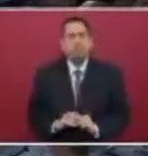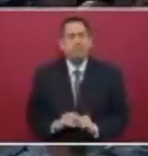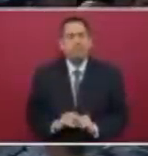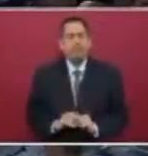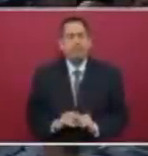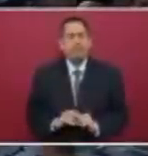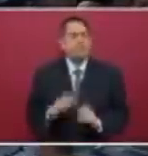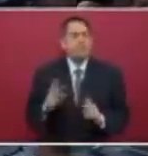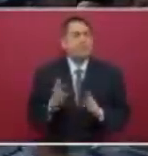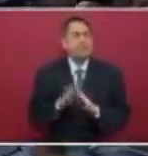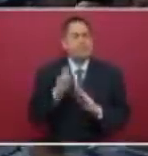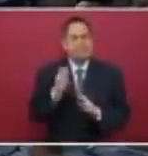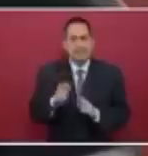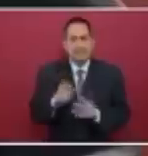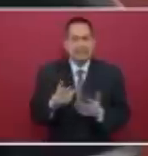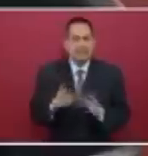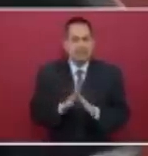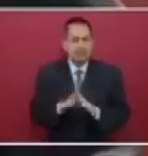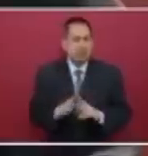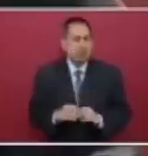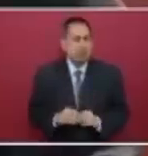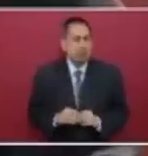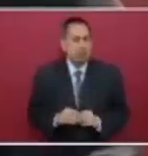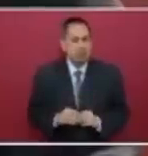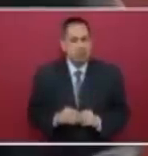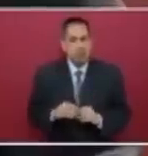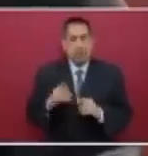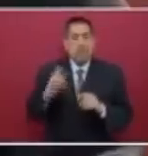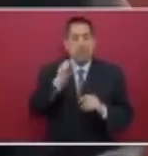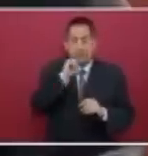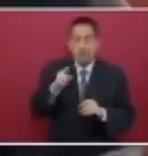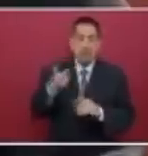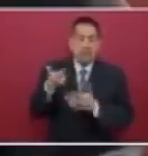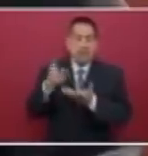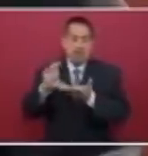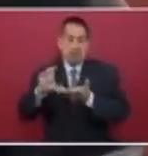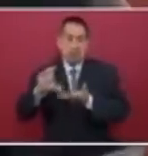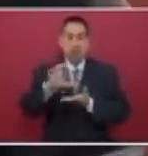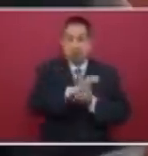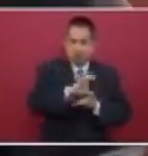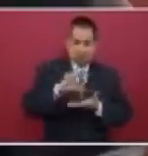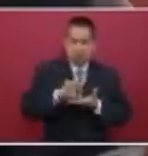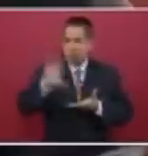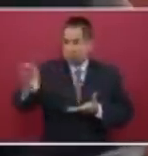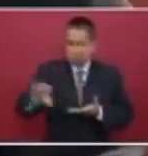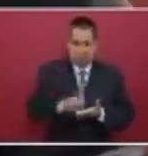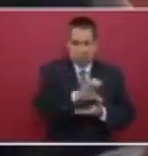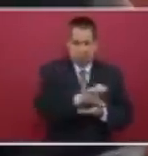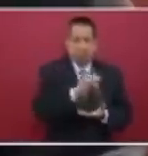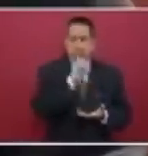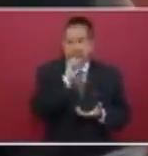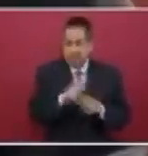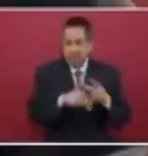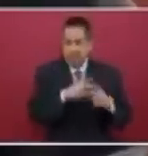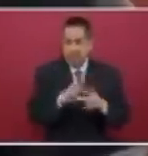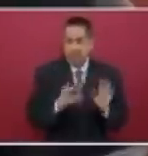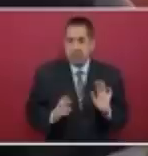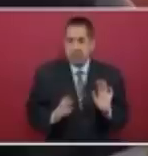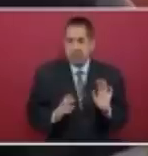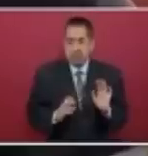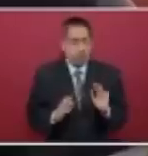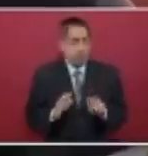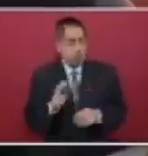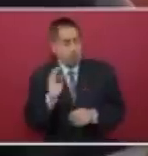a significar transferencias de recursos al momento que le